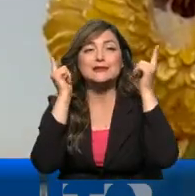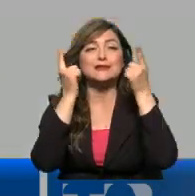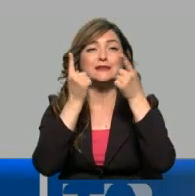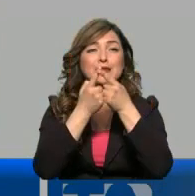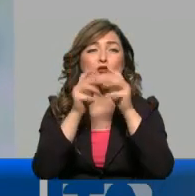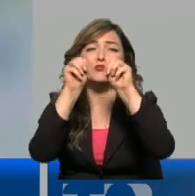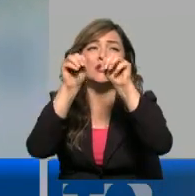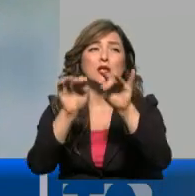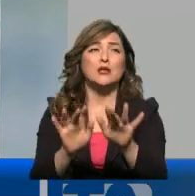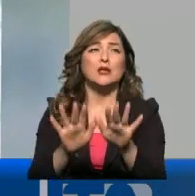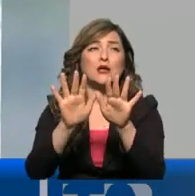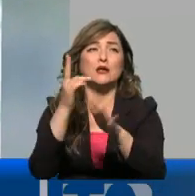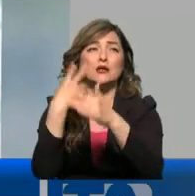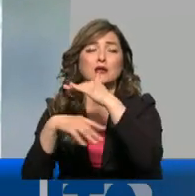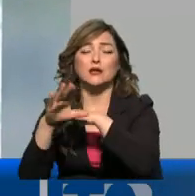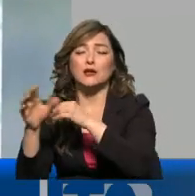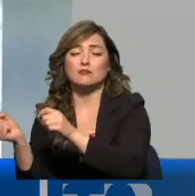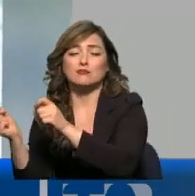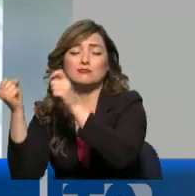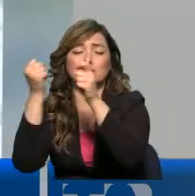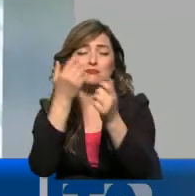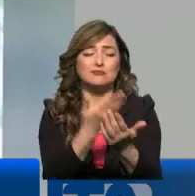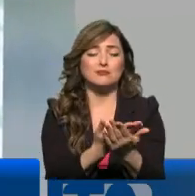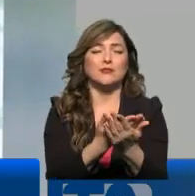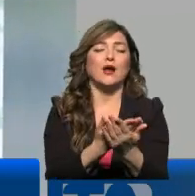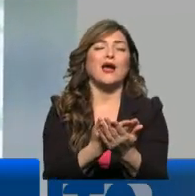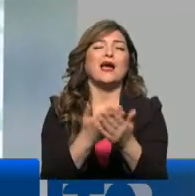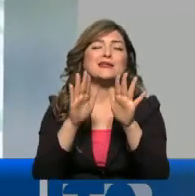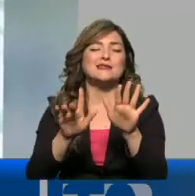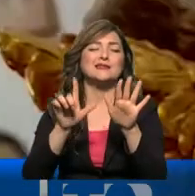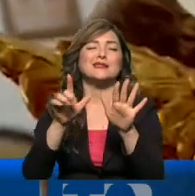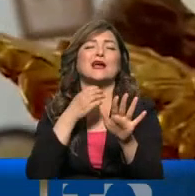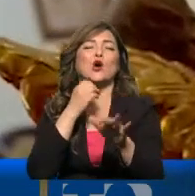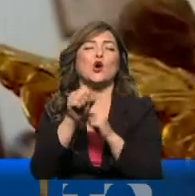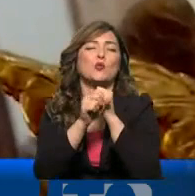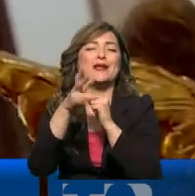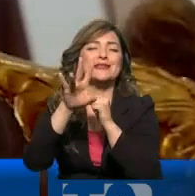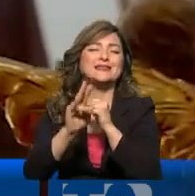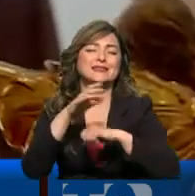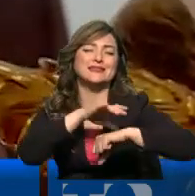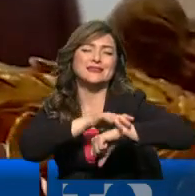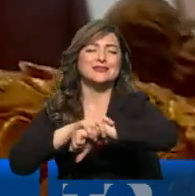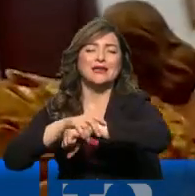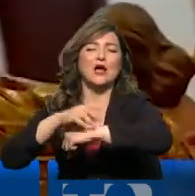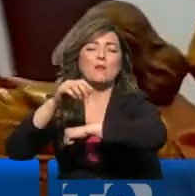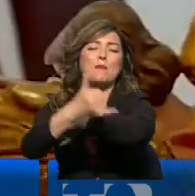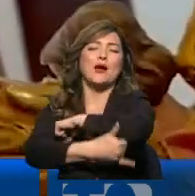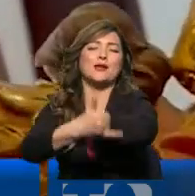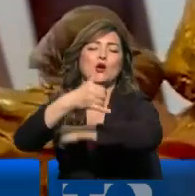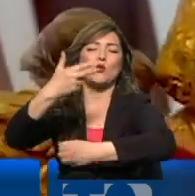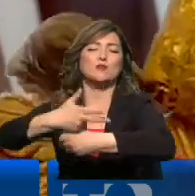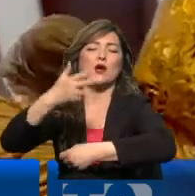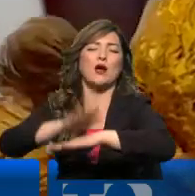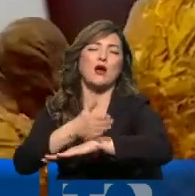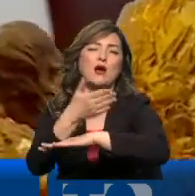casa ella fue detenida en guatemala el 17 de agosto de 2017 por narcotráfico y desde ahí el sufrimiento la angustia y el